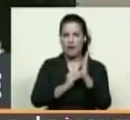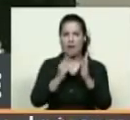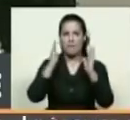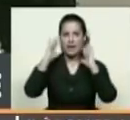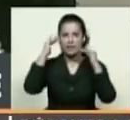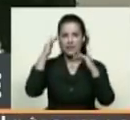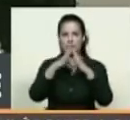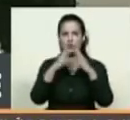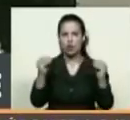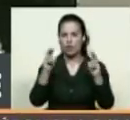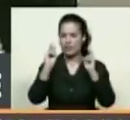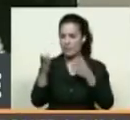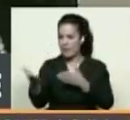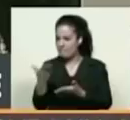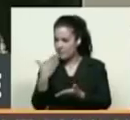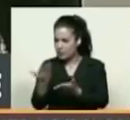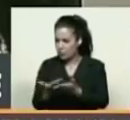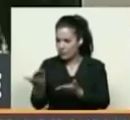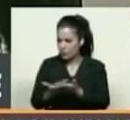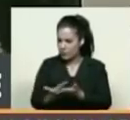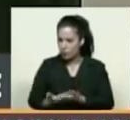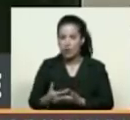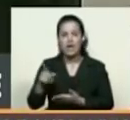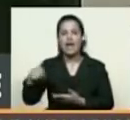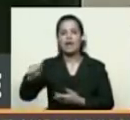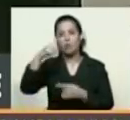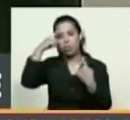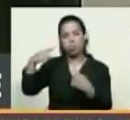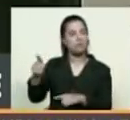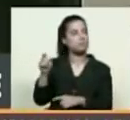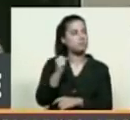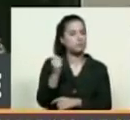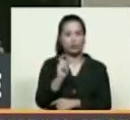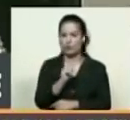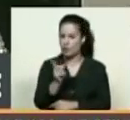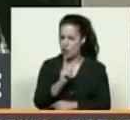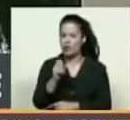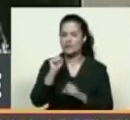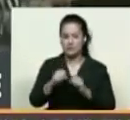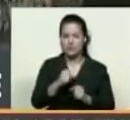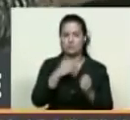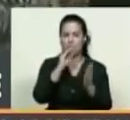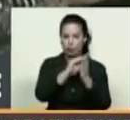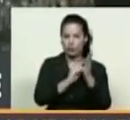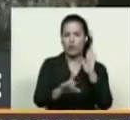cada una de estas solicitudes. No se van a quedar sin respuesta.